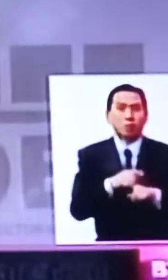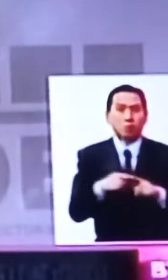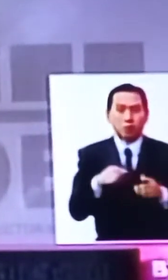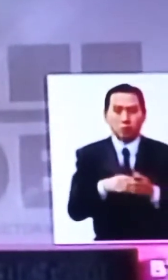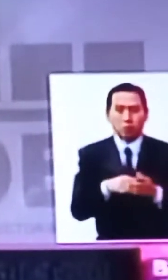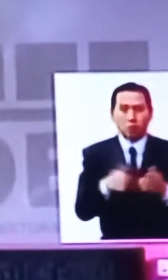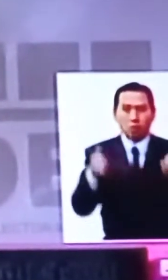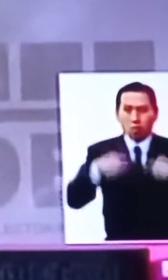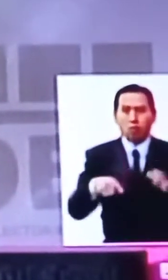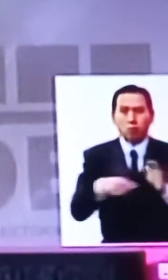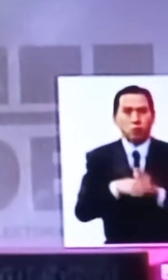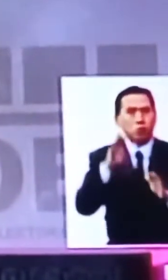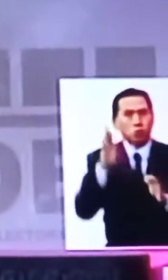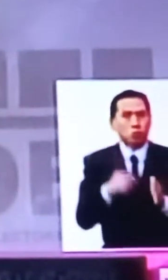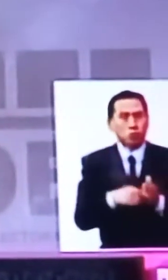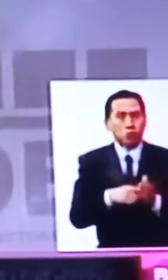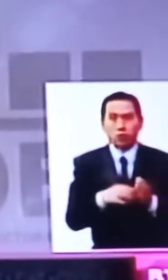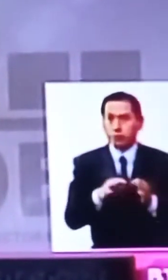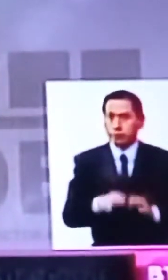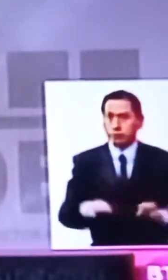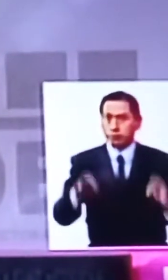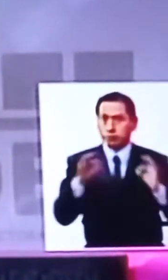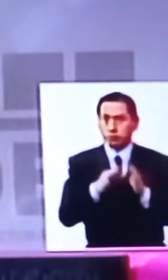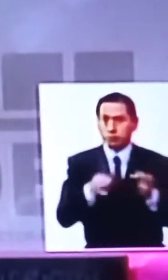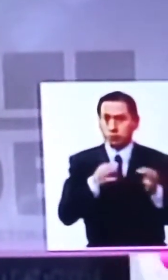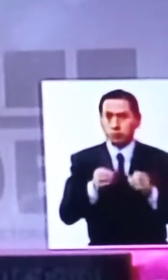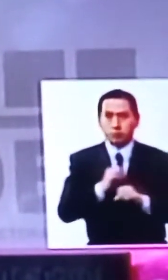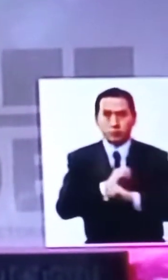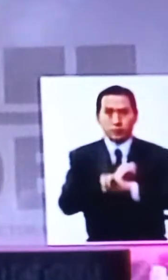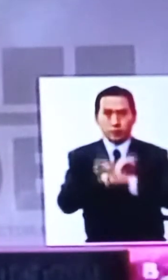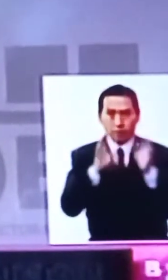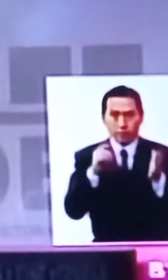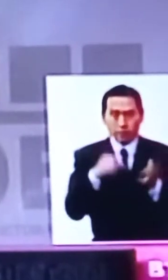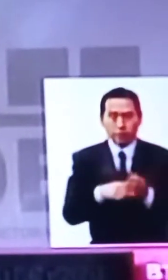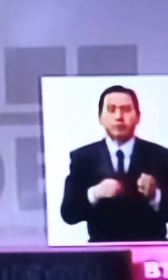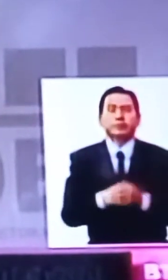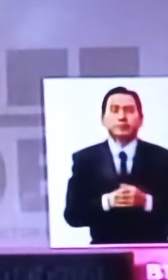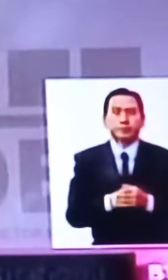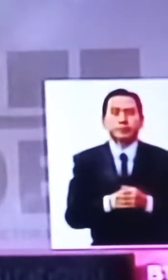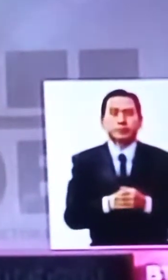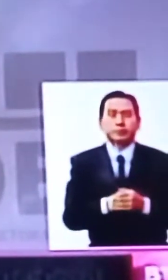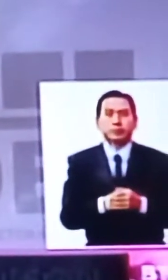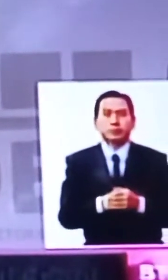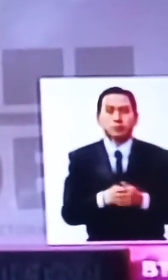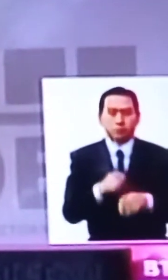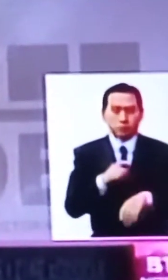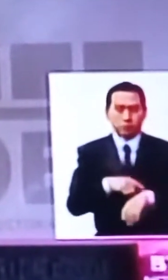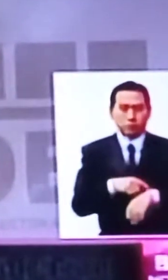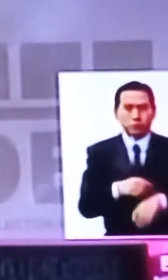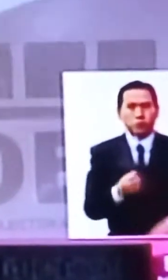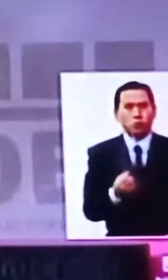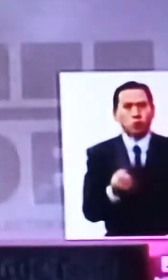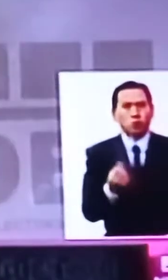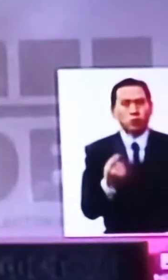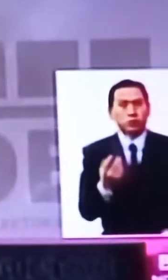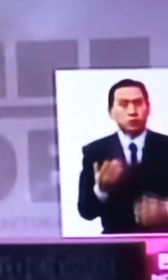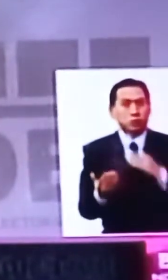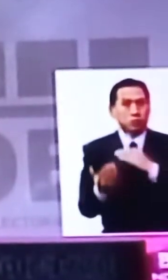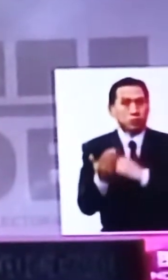el sistema. Esto es importante subrayarlo. Y alrededor de las 11 de la mañana, con